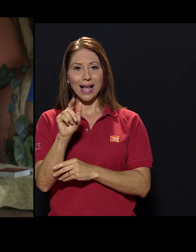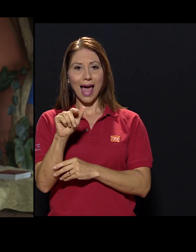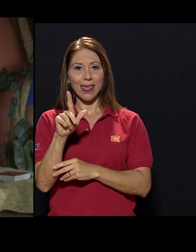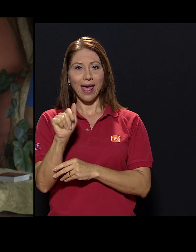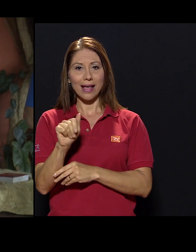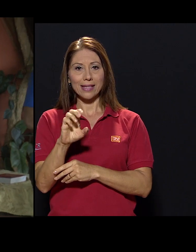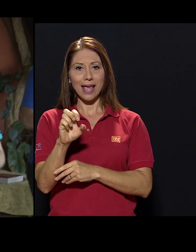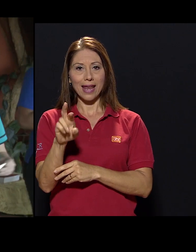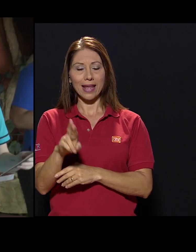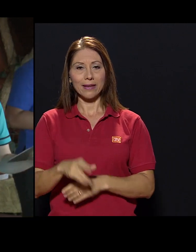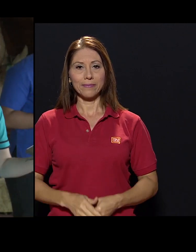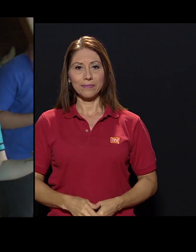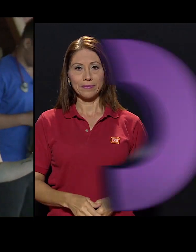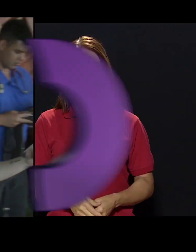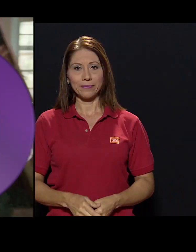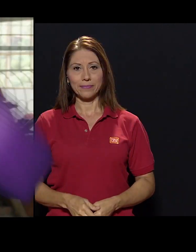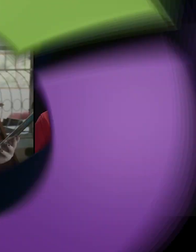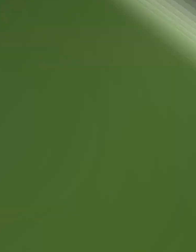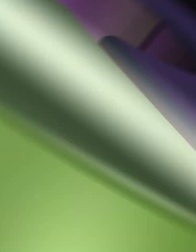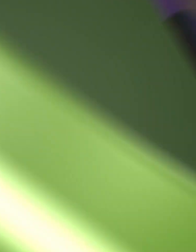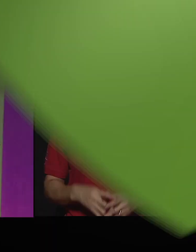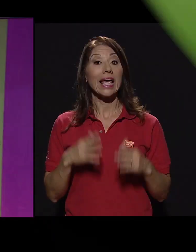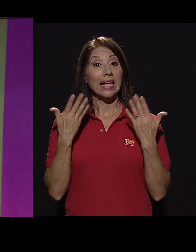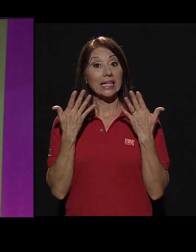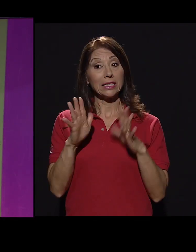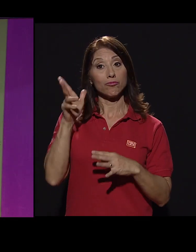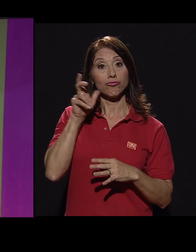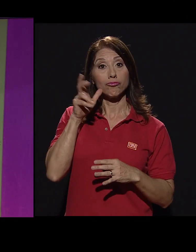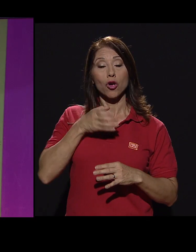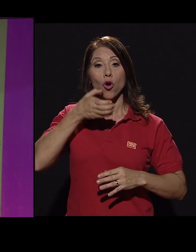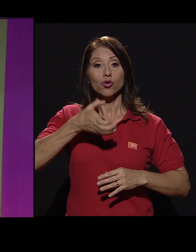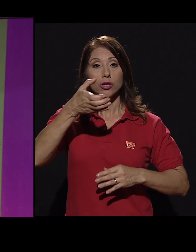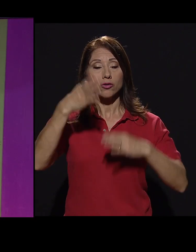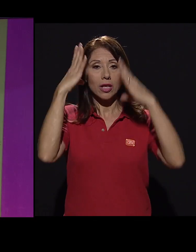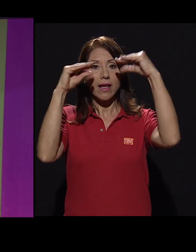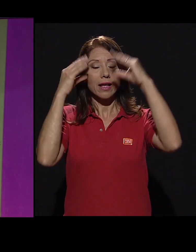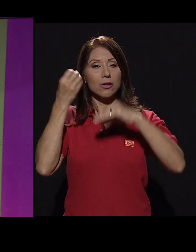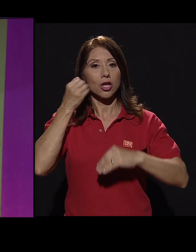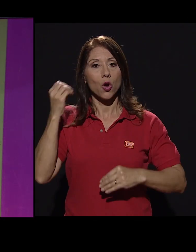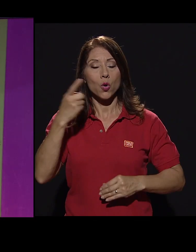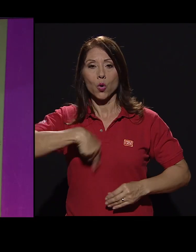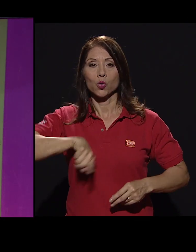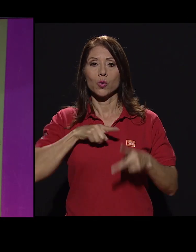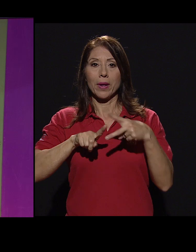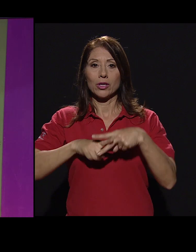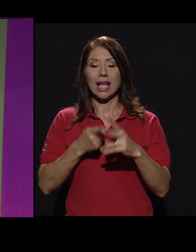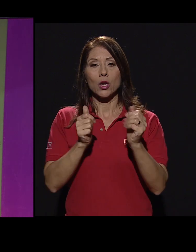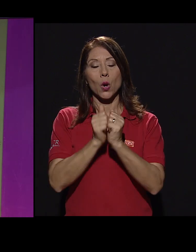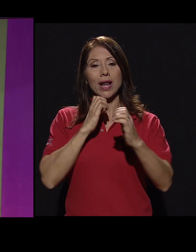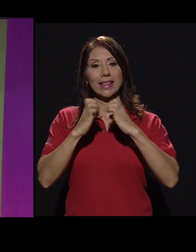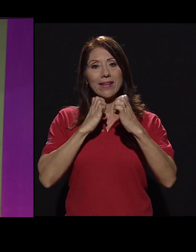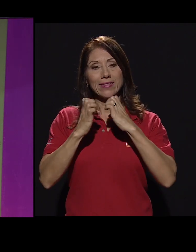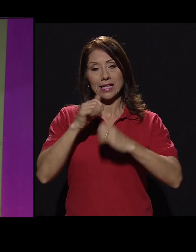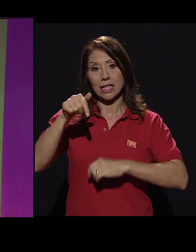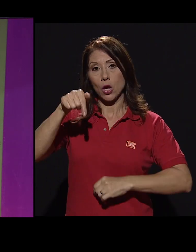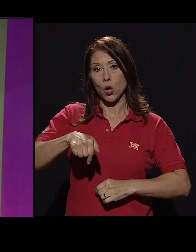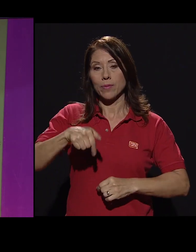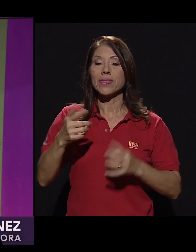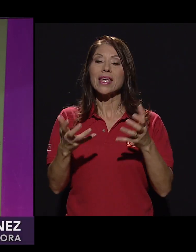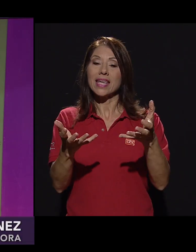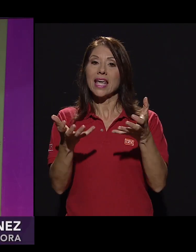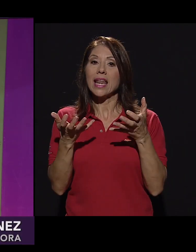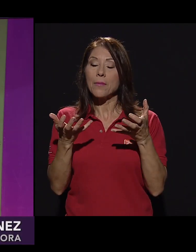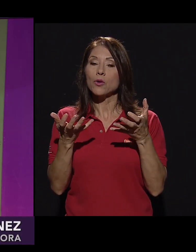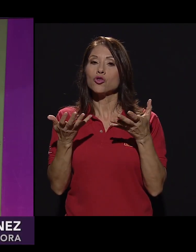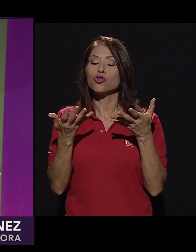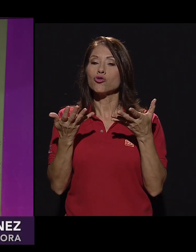Facebook como ASCADA CR Y después de estos consejos en la cápsula de oro Vamos a iniciar con nuestra entrevista de fondo